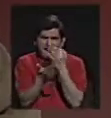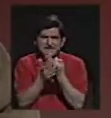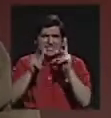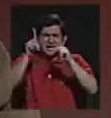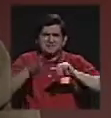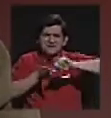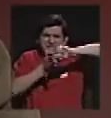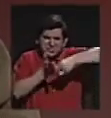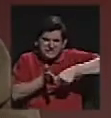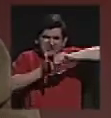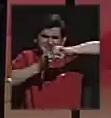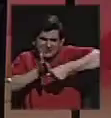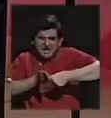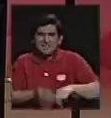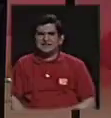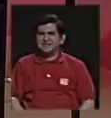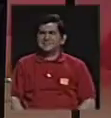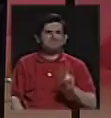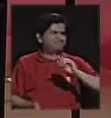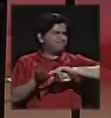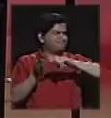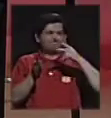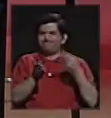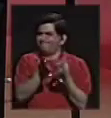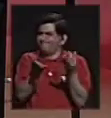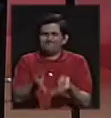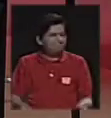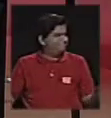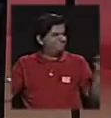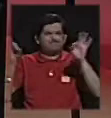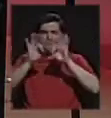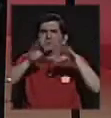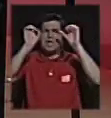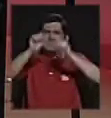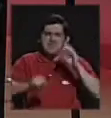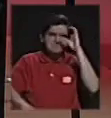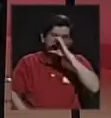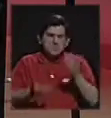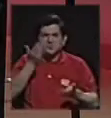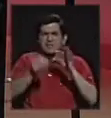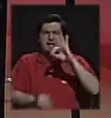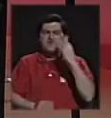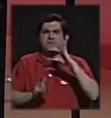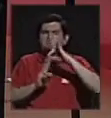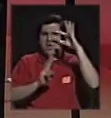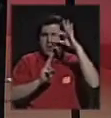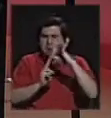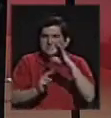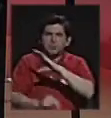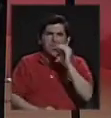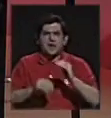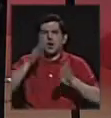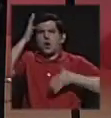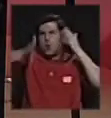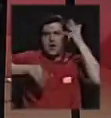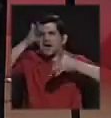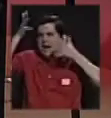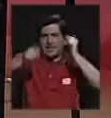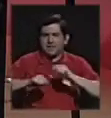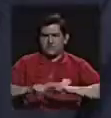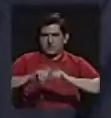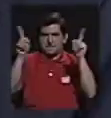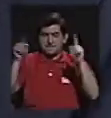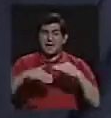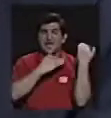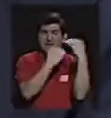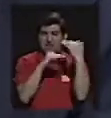siguen insistiendo en que no es tan importante, que pueden buscarse formas alternativas o creativas, pero